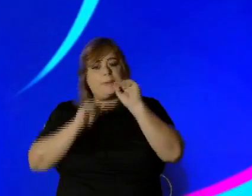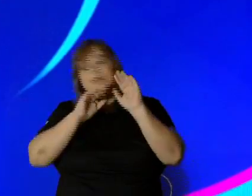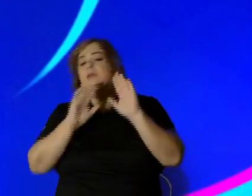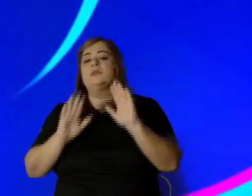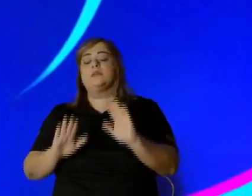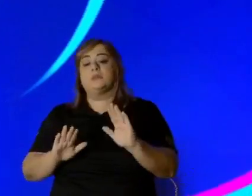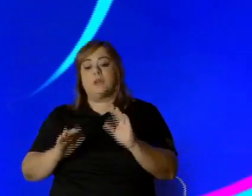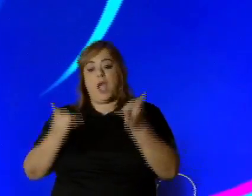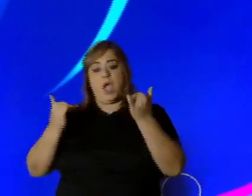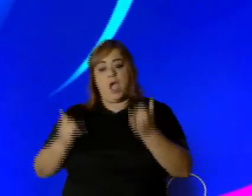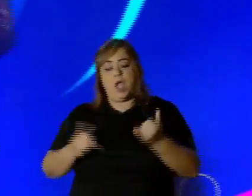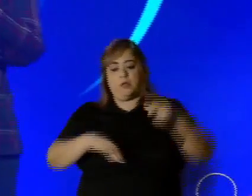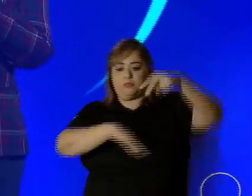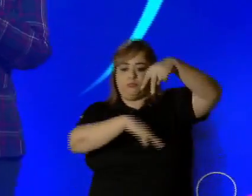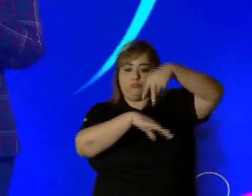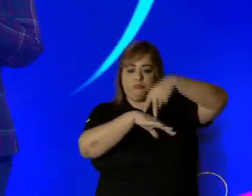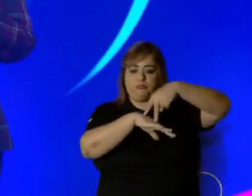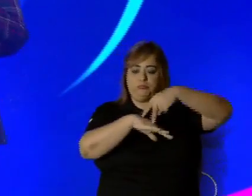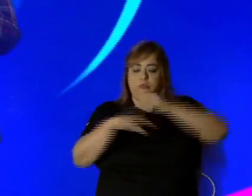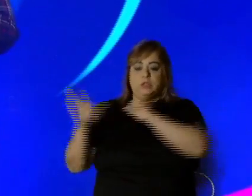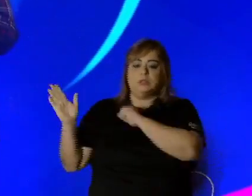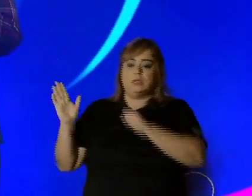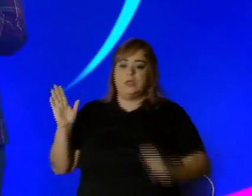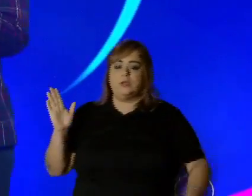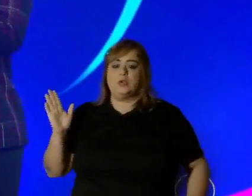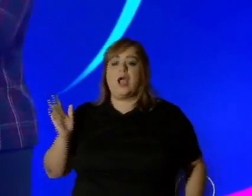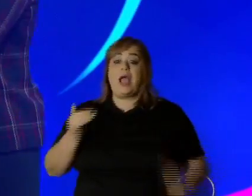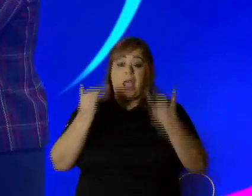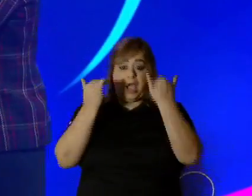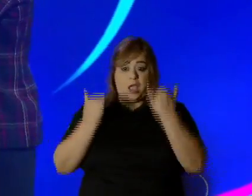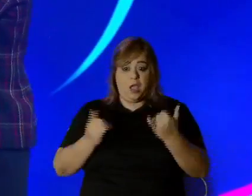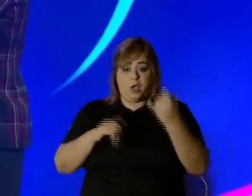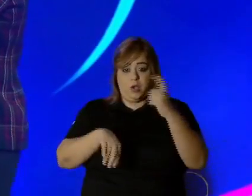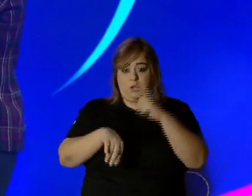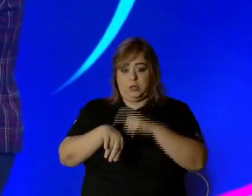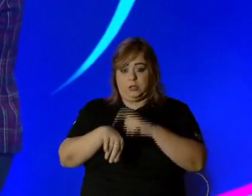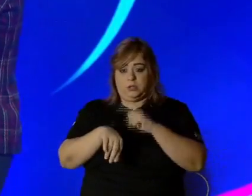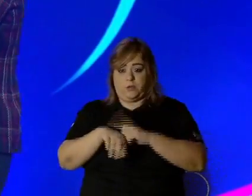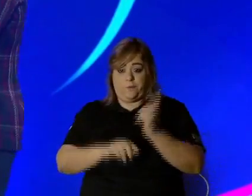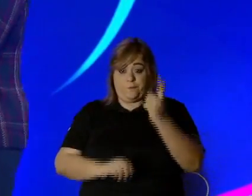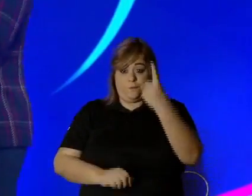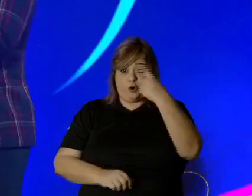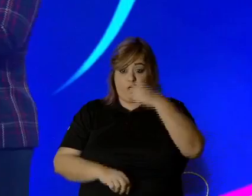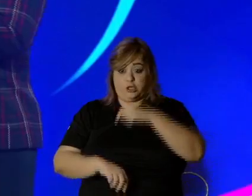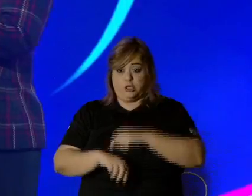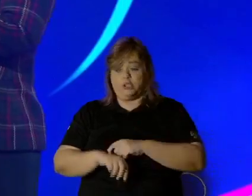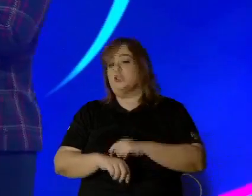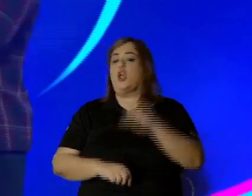Nos ponemos de pie y oramos. Señor, en este momento, siendo